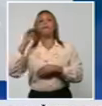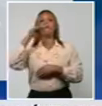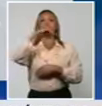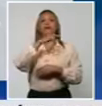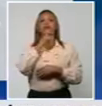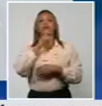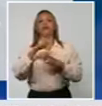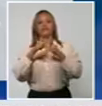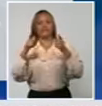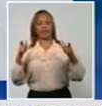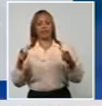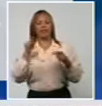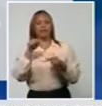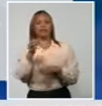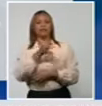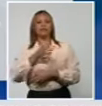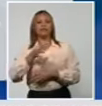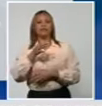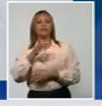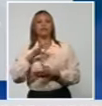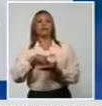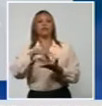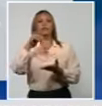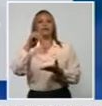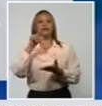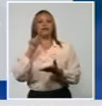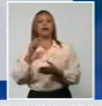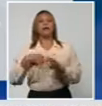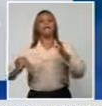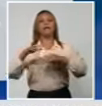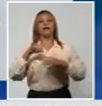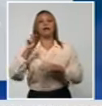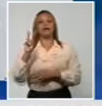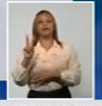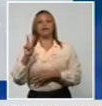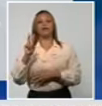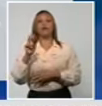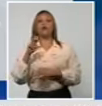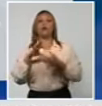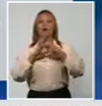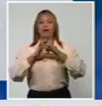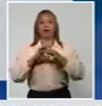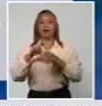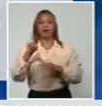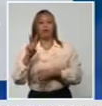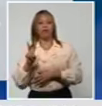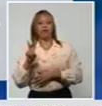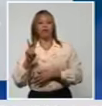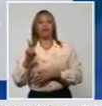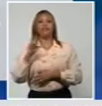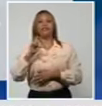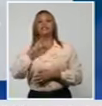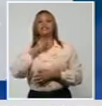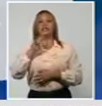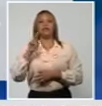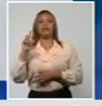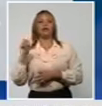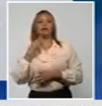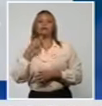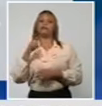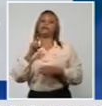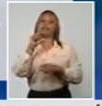Revolución. Playa reportó hoy 2 casos positivos, Guanabacoa 2 también, El Cerro, San Miguel del Padrón y Regla con